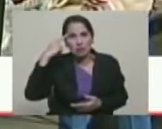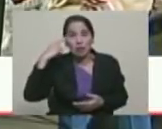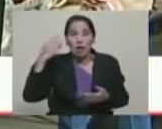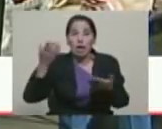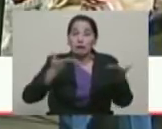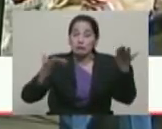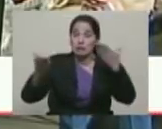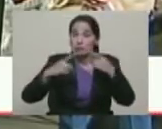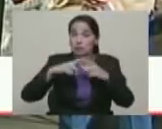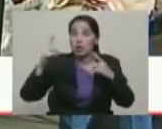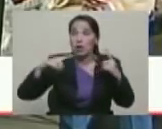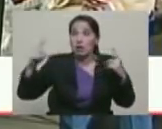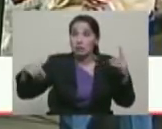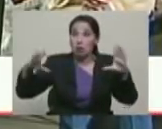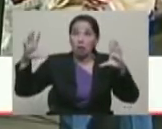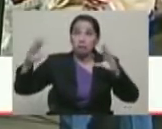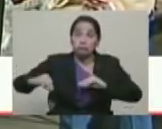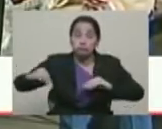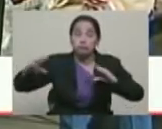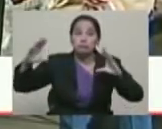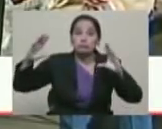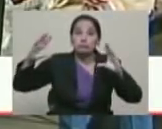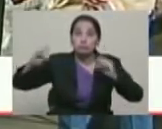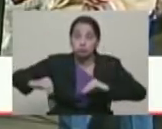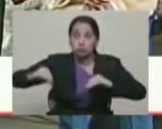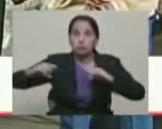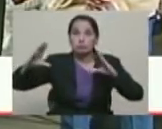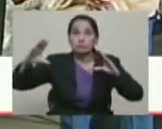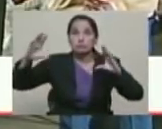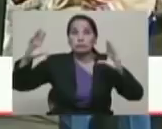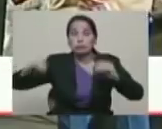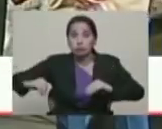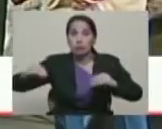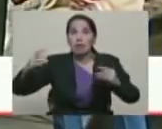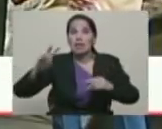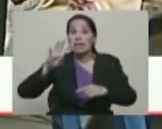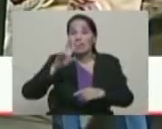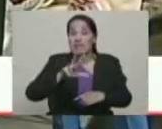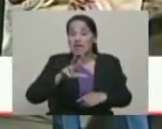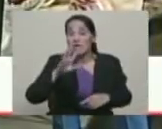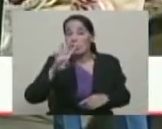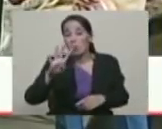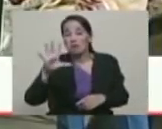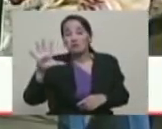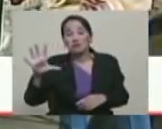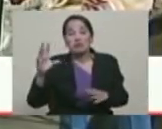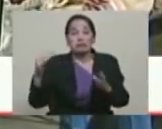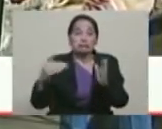en su casa, pero todos los días recibimos 3, 4, 5 ataques eléctricos.